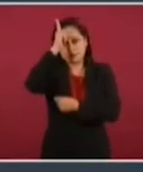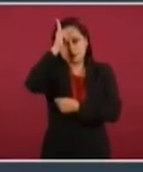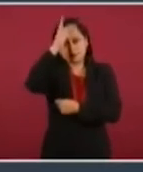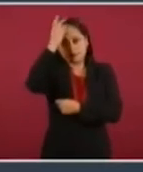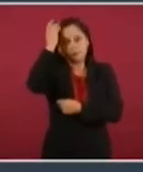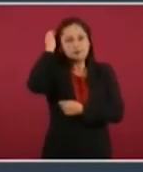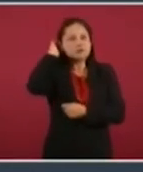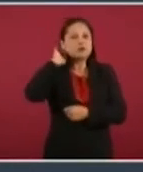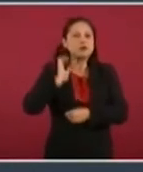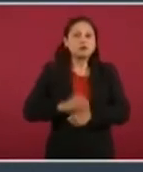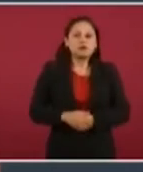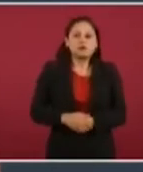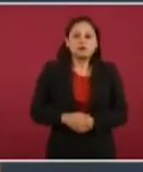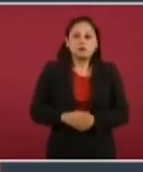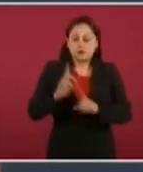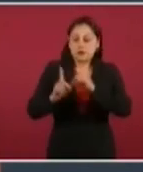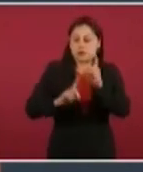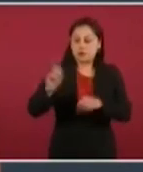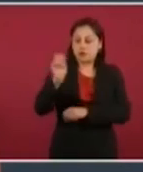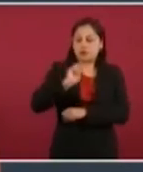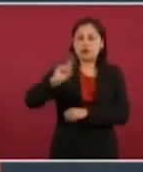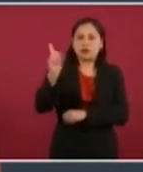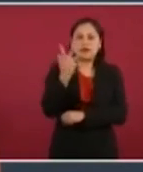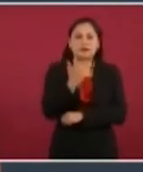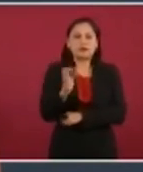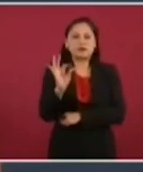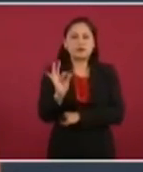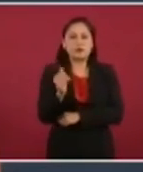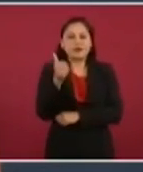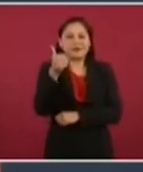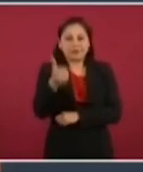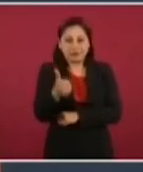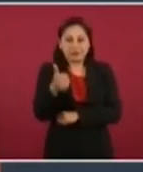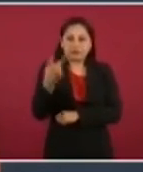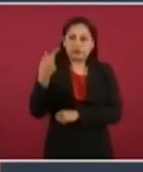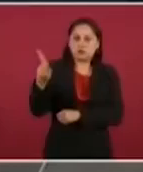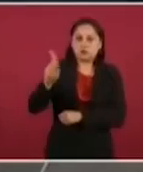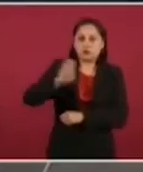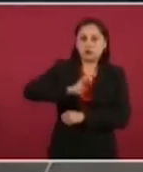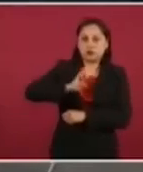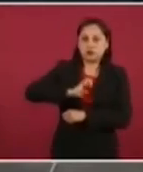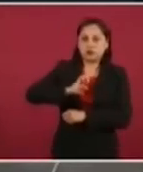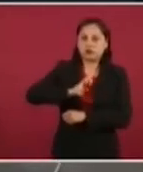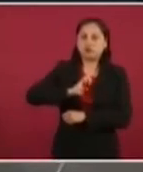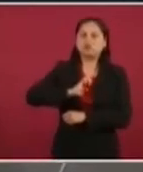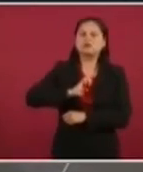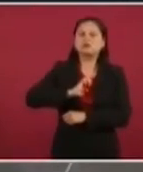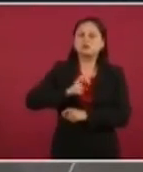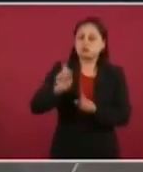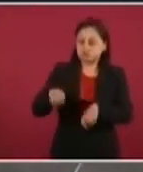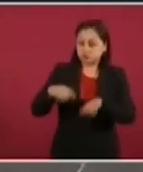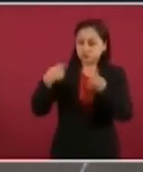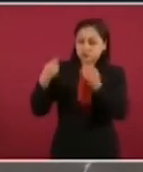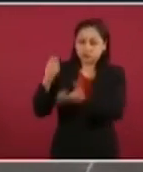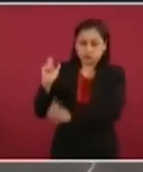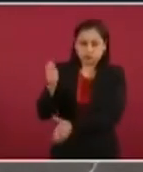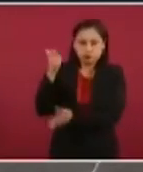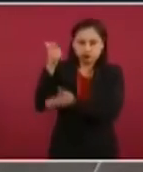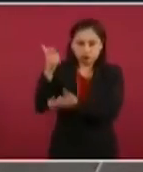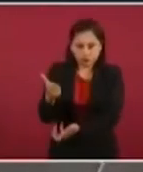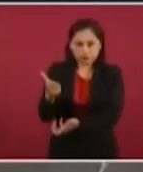los 546 atletas y a sus entrenadores se les otorgaron apoyos